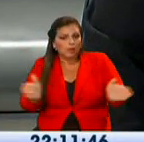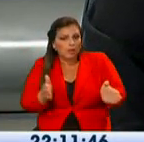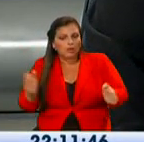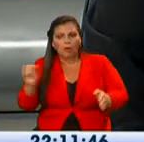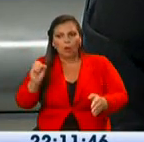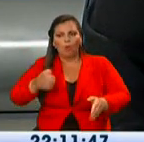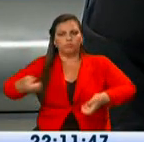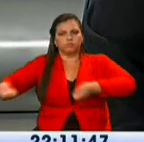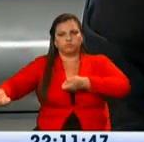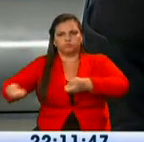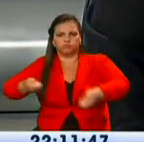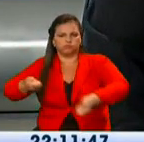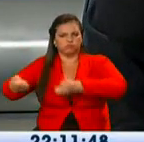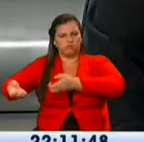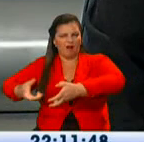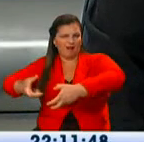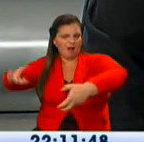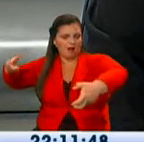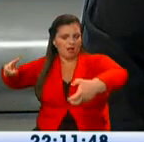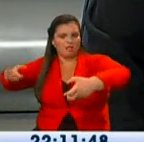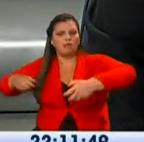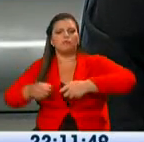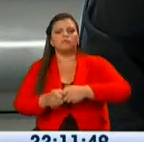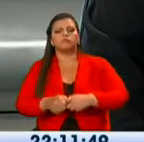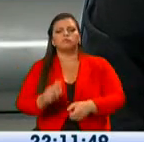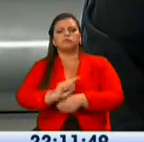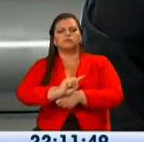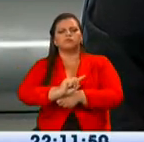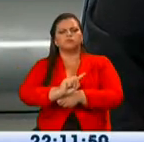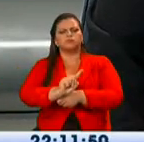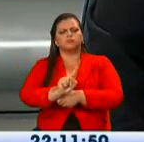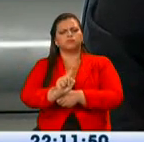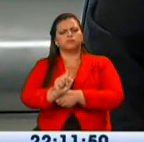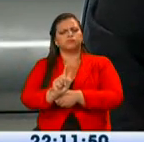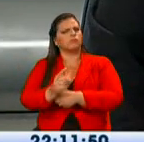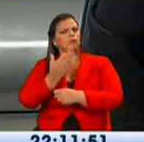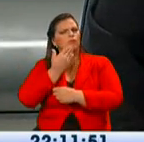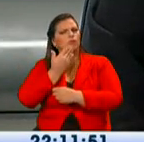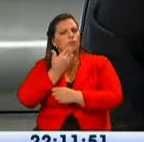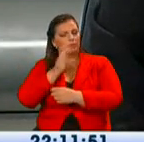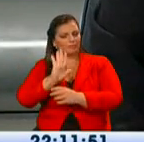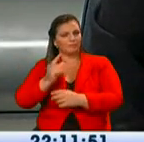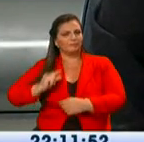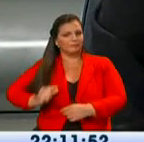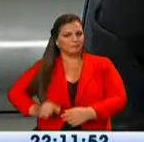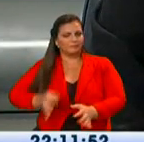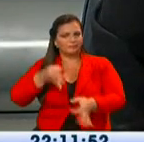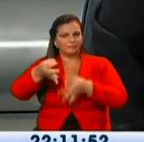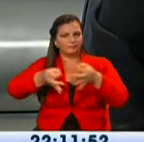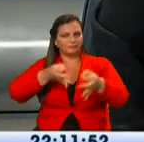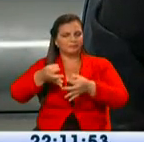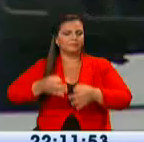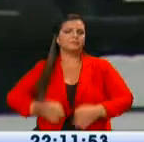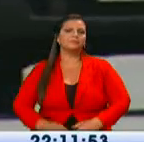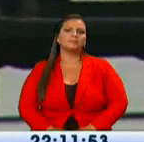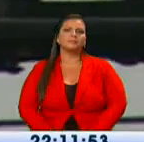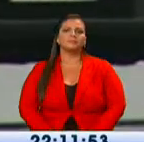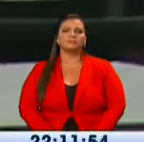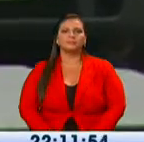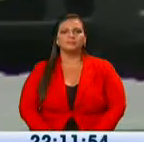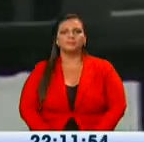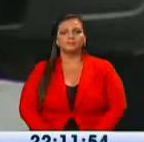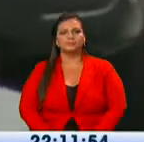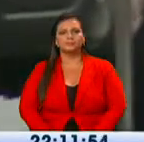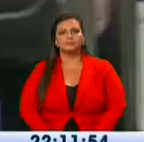vía perimetral. El gerente general de la entidad se refirió a la nueva medida que detallamos en la siguiente nota.